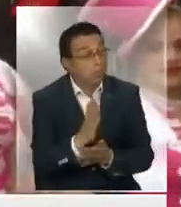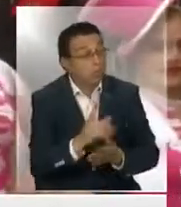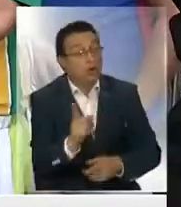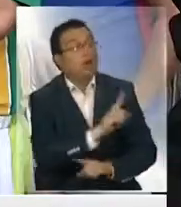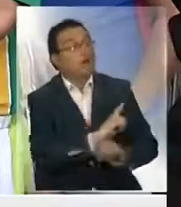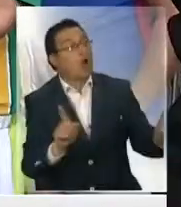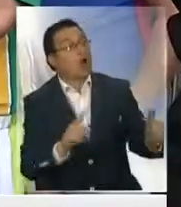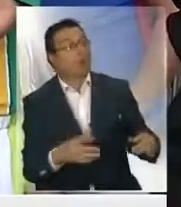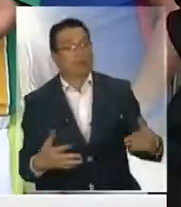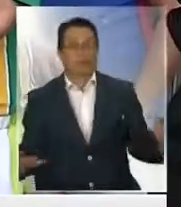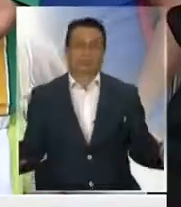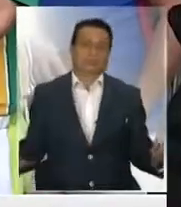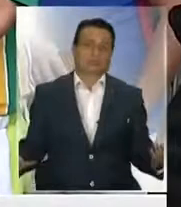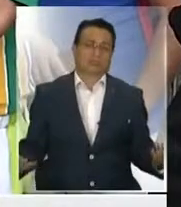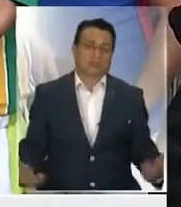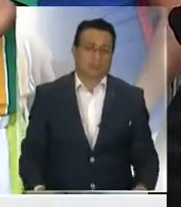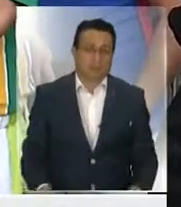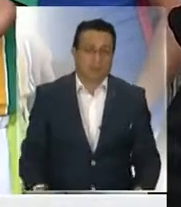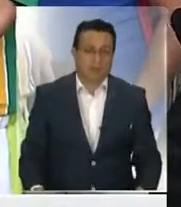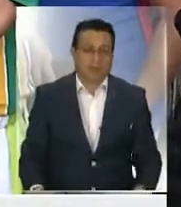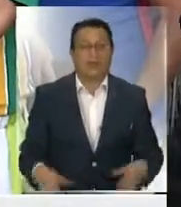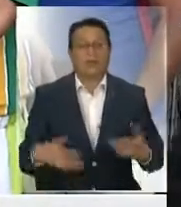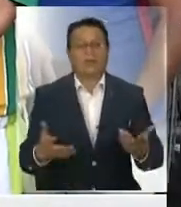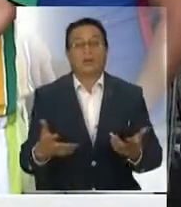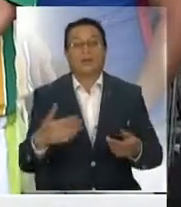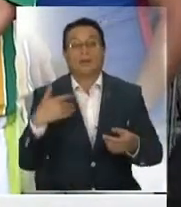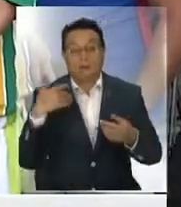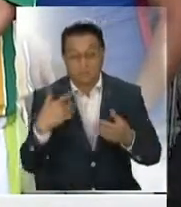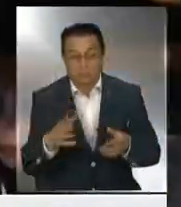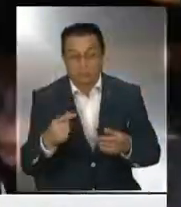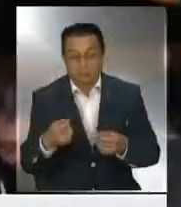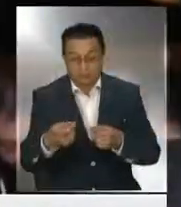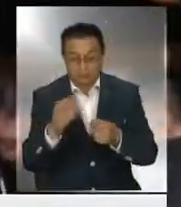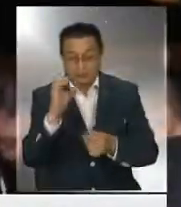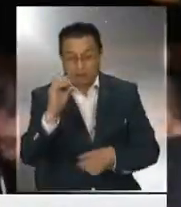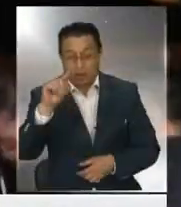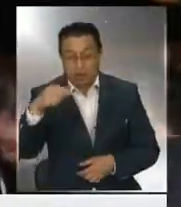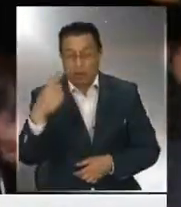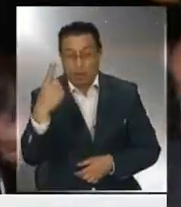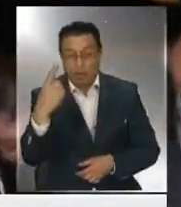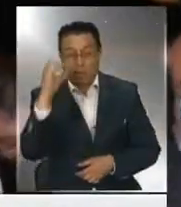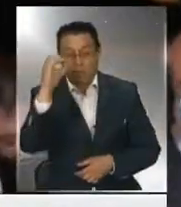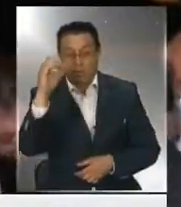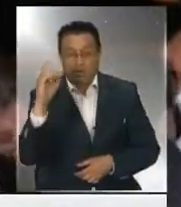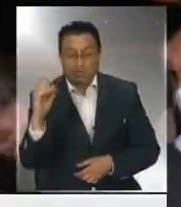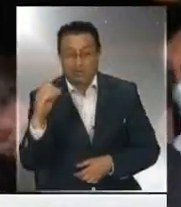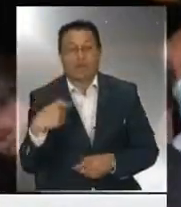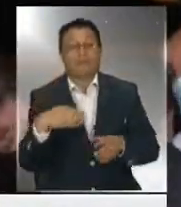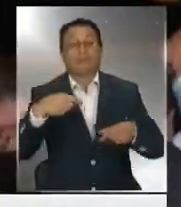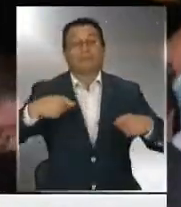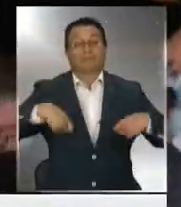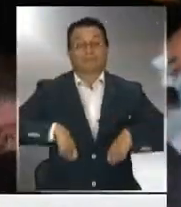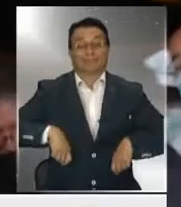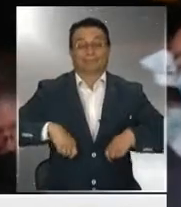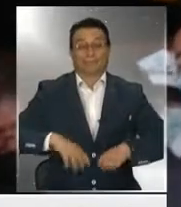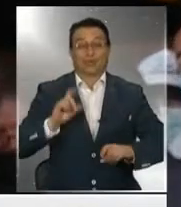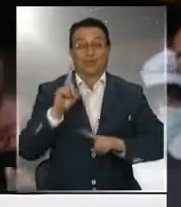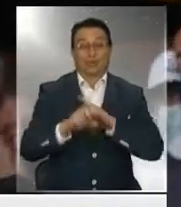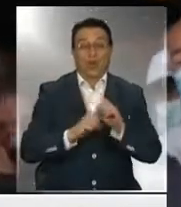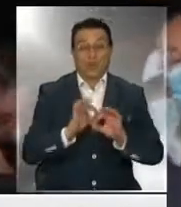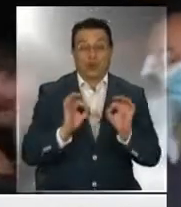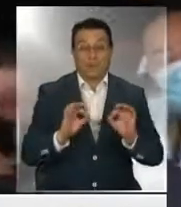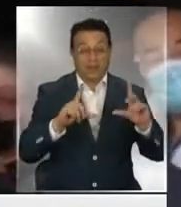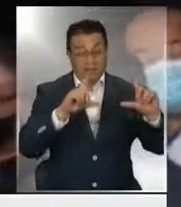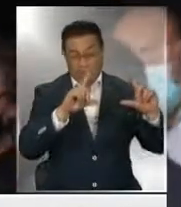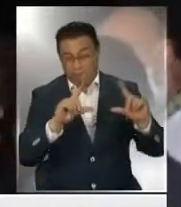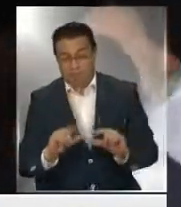no va. Un rubro que este año ha facturado solo un 0,1% de lo que dicen recibir en un año normal y que no